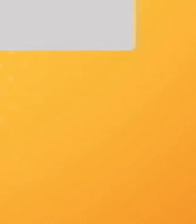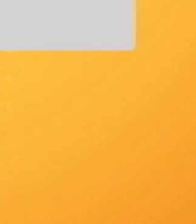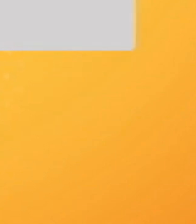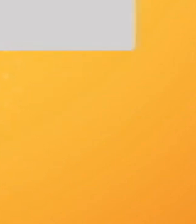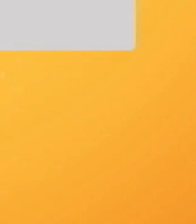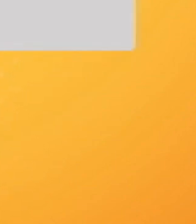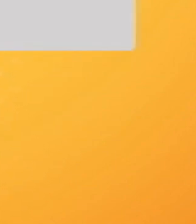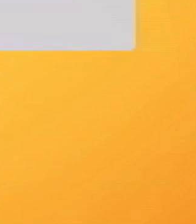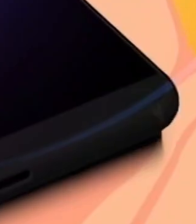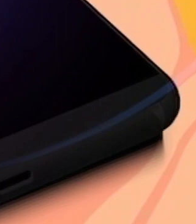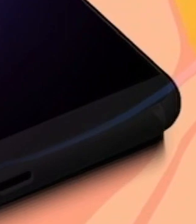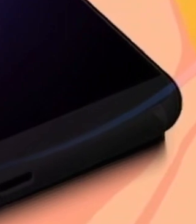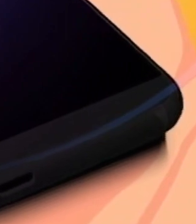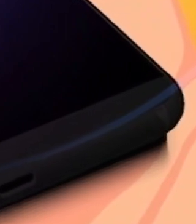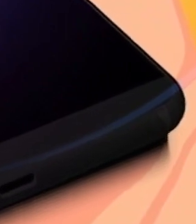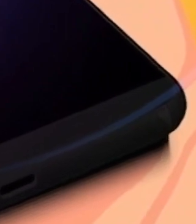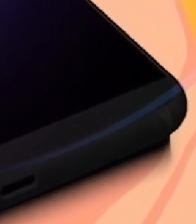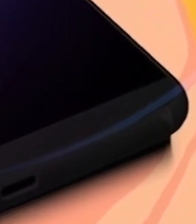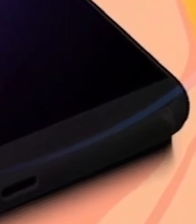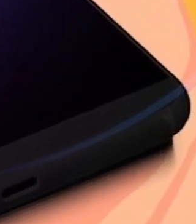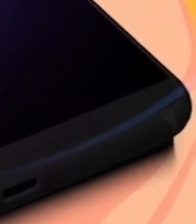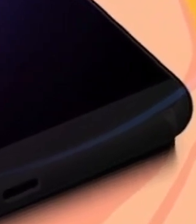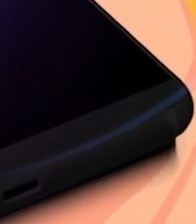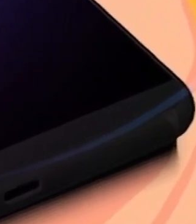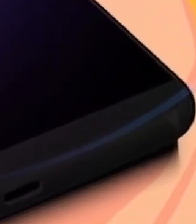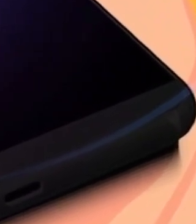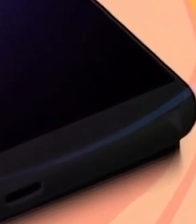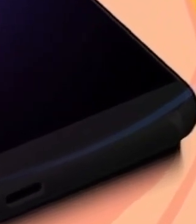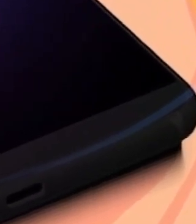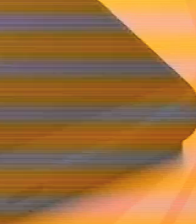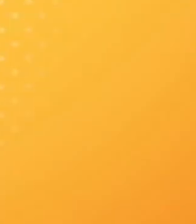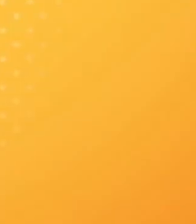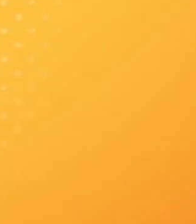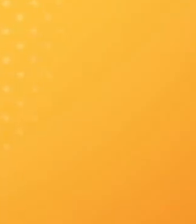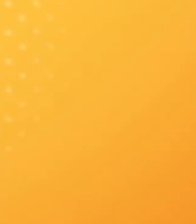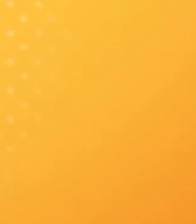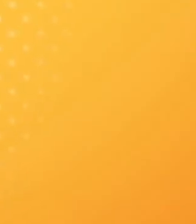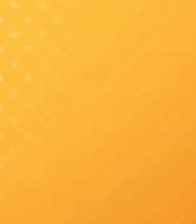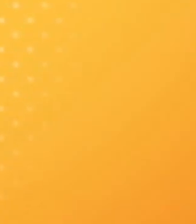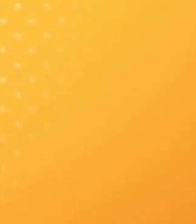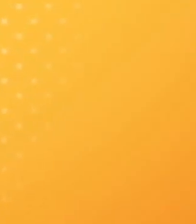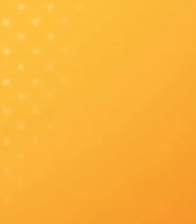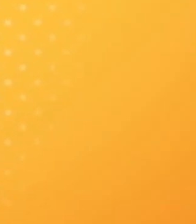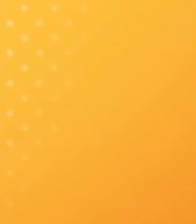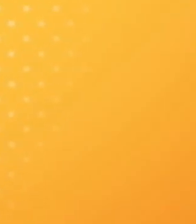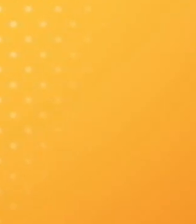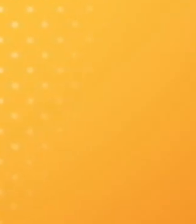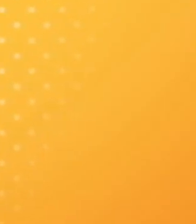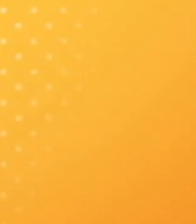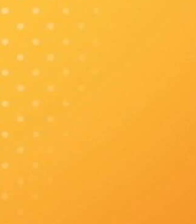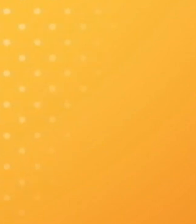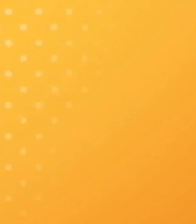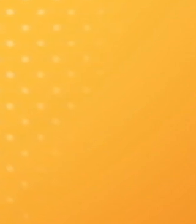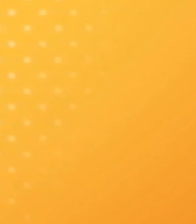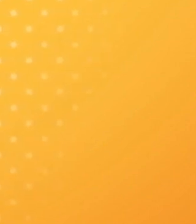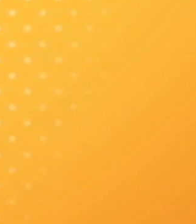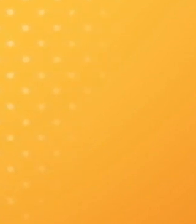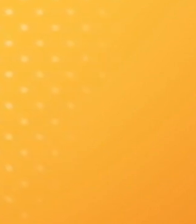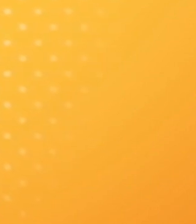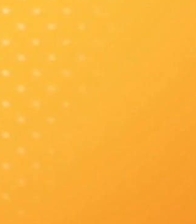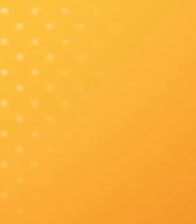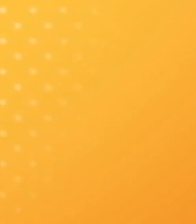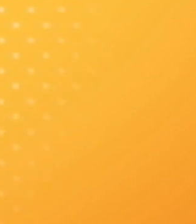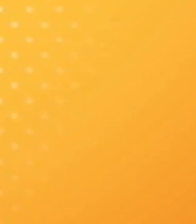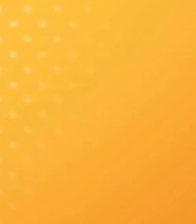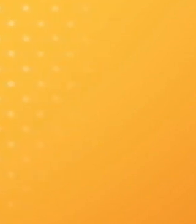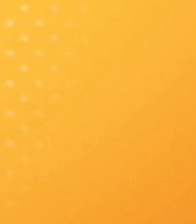www.popularpensiones.fi.cr o en nuestra app. Puede gestionar el retiro de sus fondos, solicitar una cita para atenderle de manera virtual o presencial y